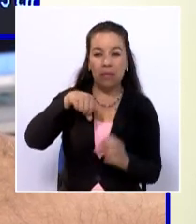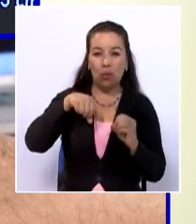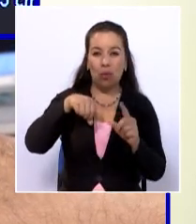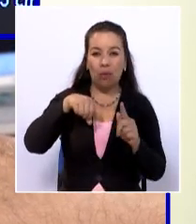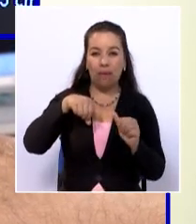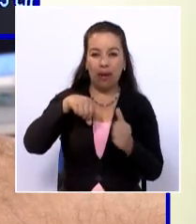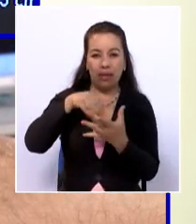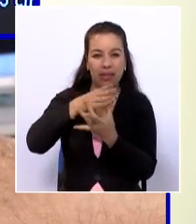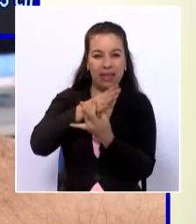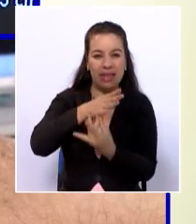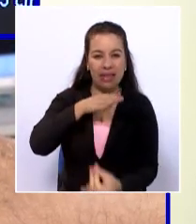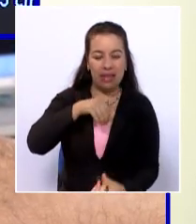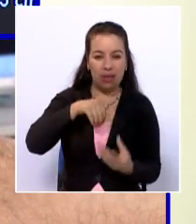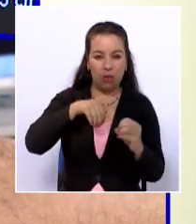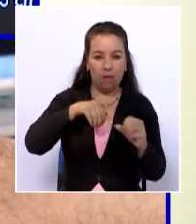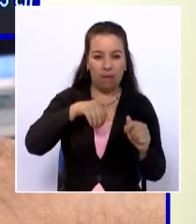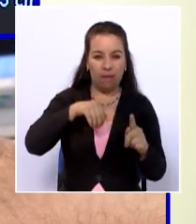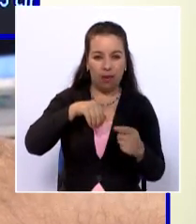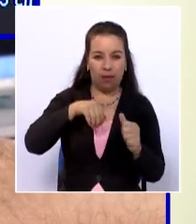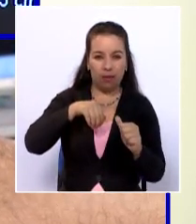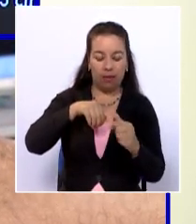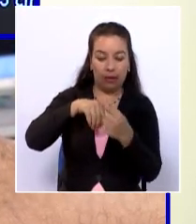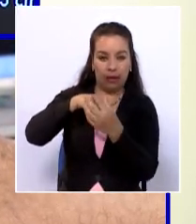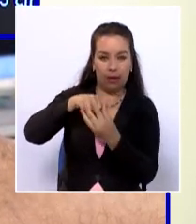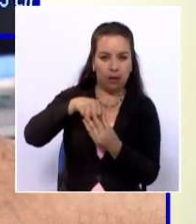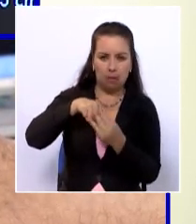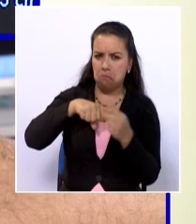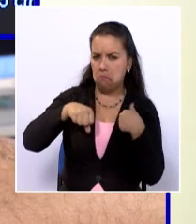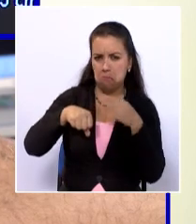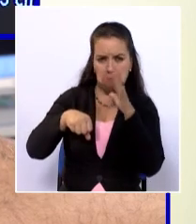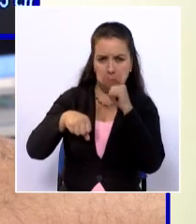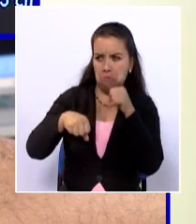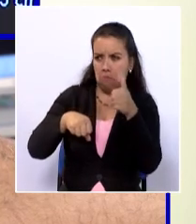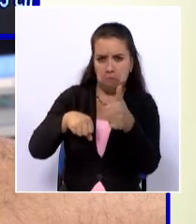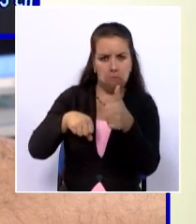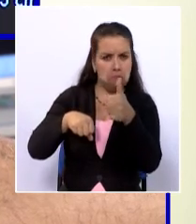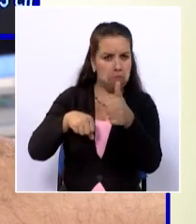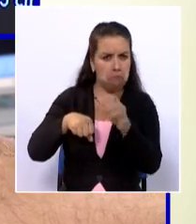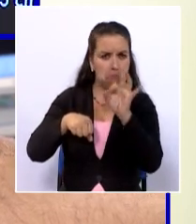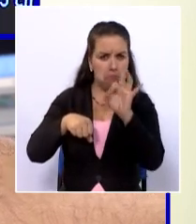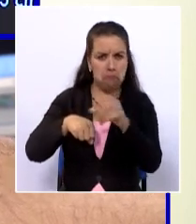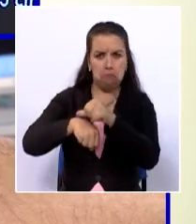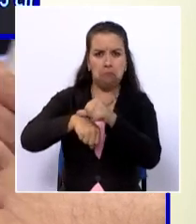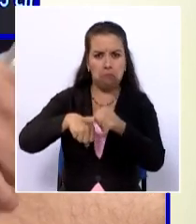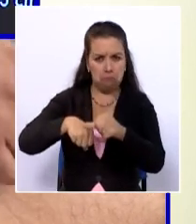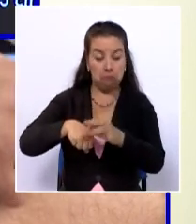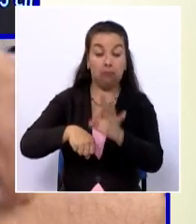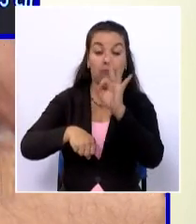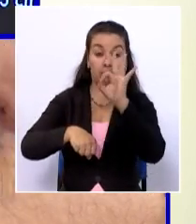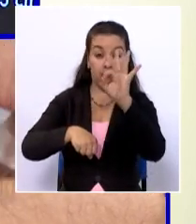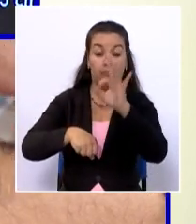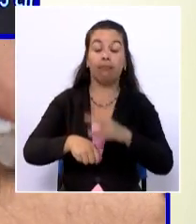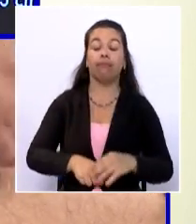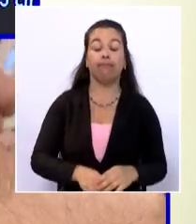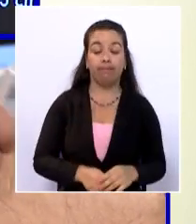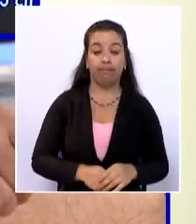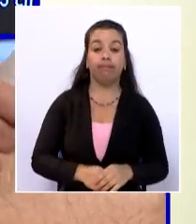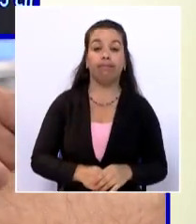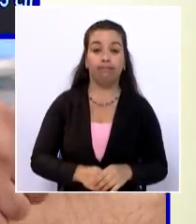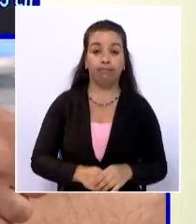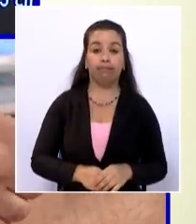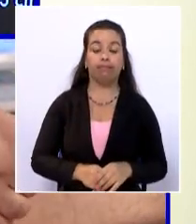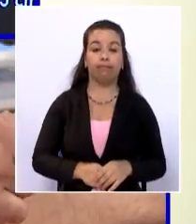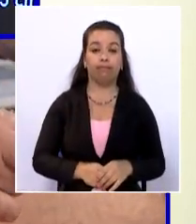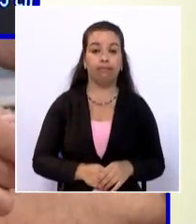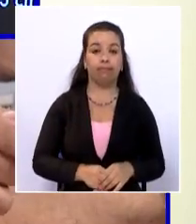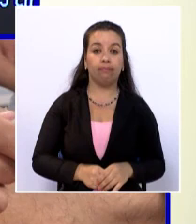quedan cicatrices cierto pero no mira que no tiene la verdad fue un procedimiento excelente el que le hicieron los